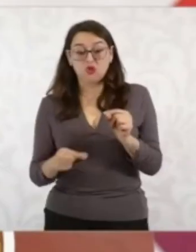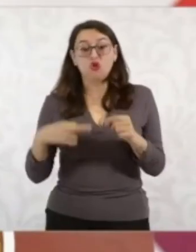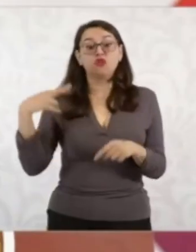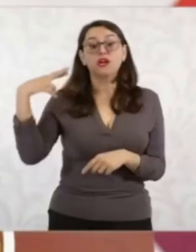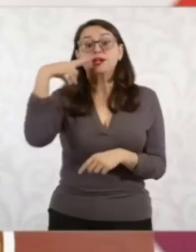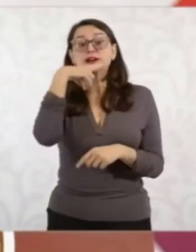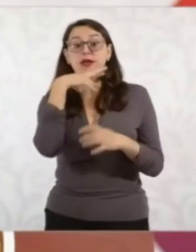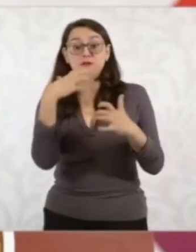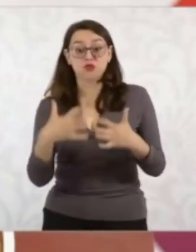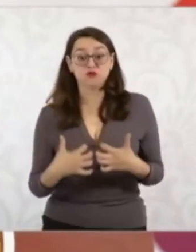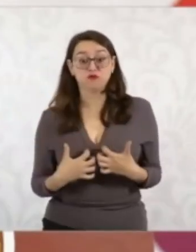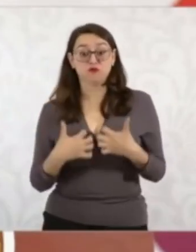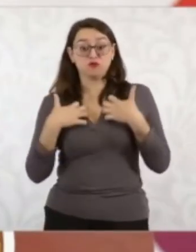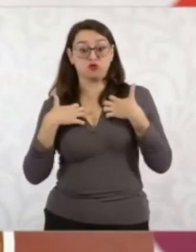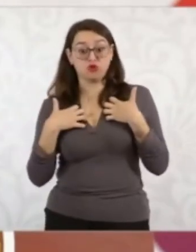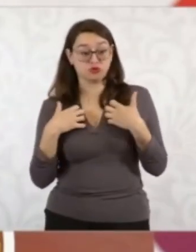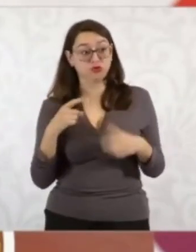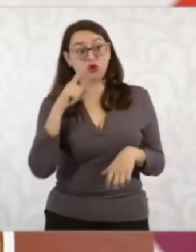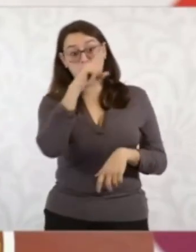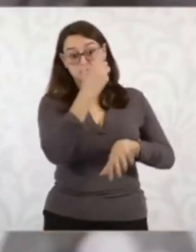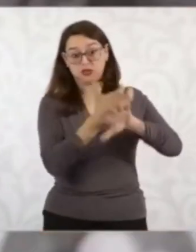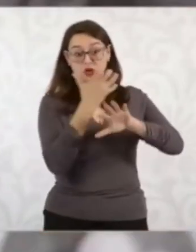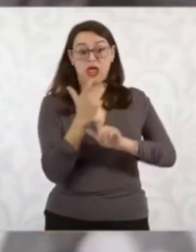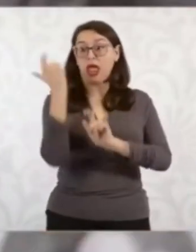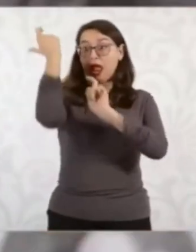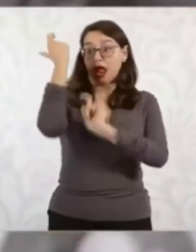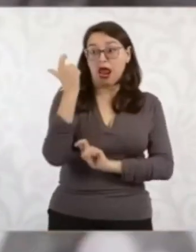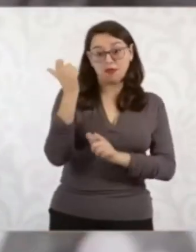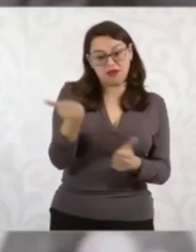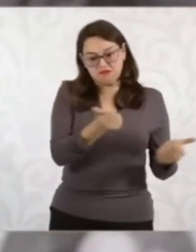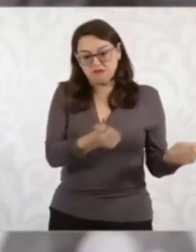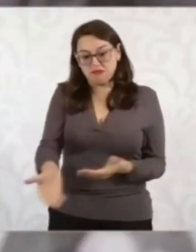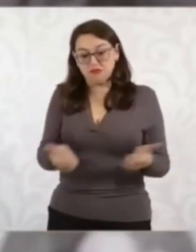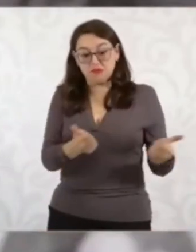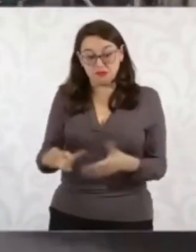en ese caso sí fue con la autorización del gobierno de México.